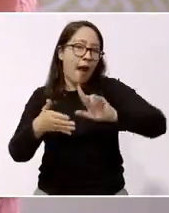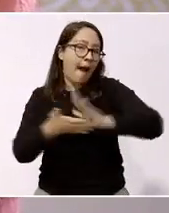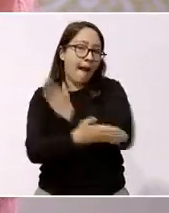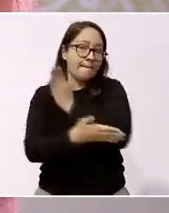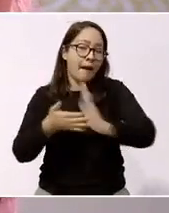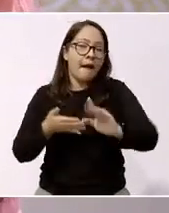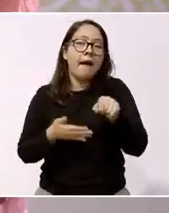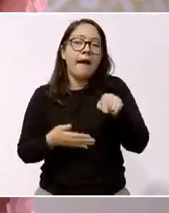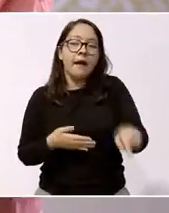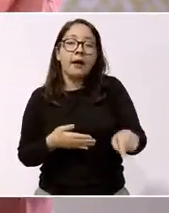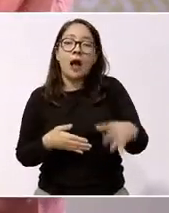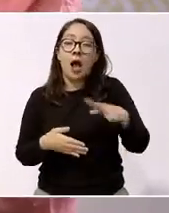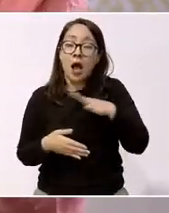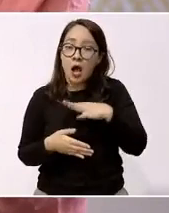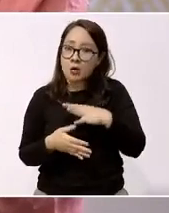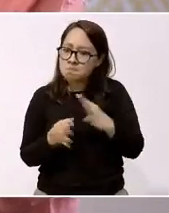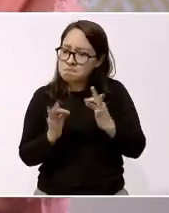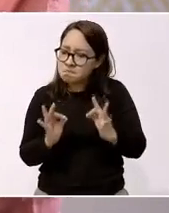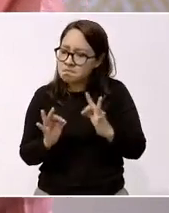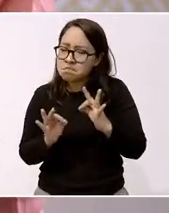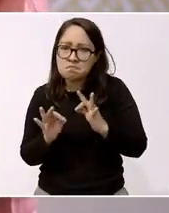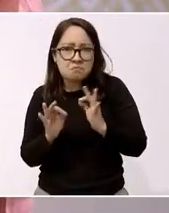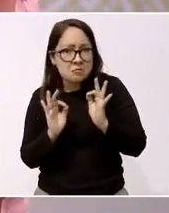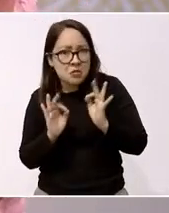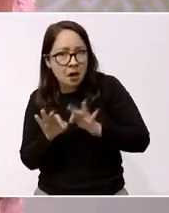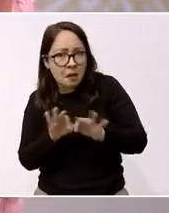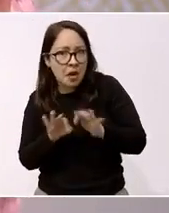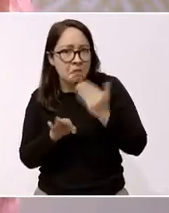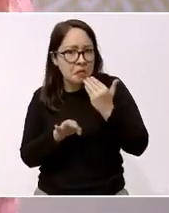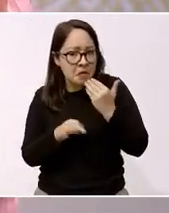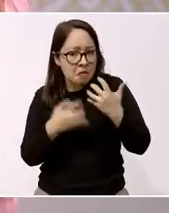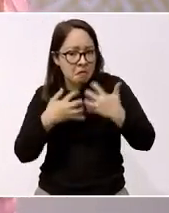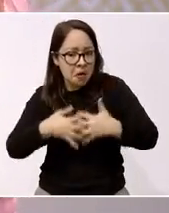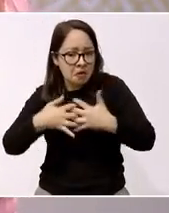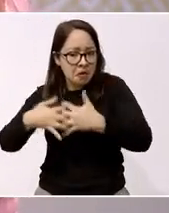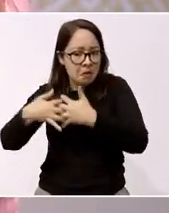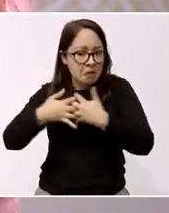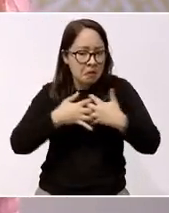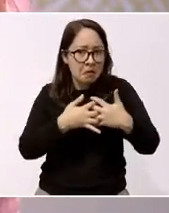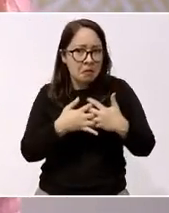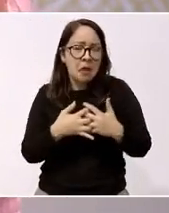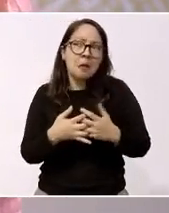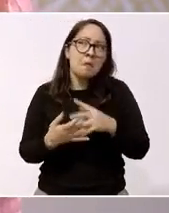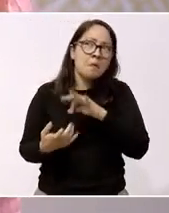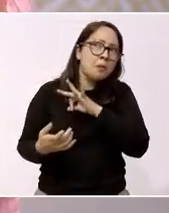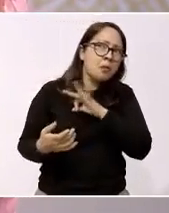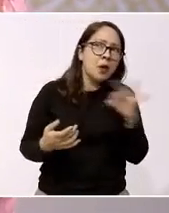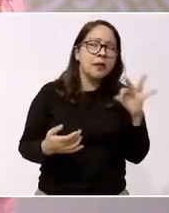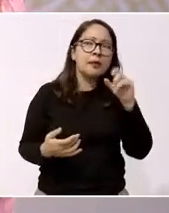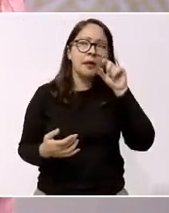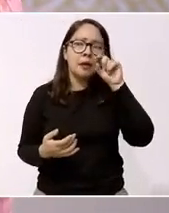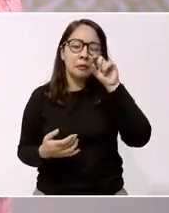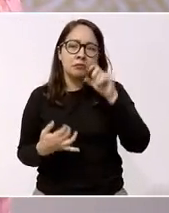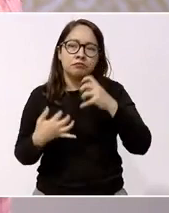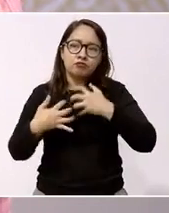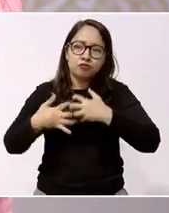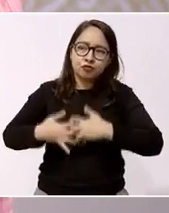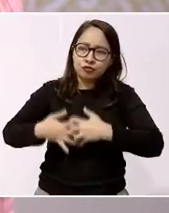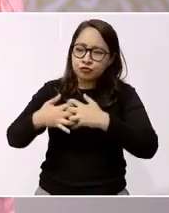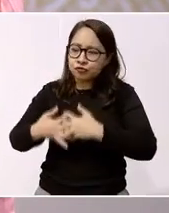tiene muy buen rendimiento, tiene capacidad para